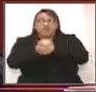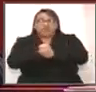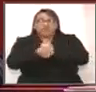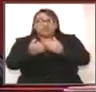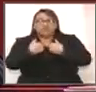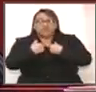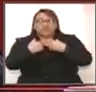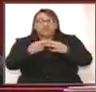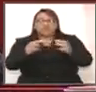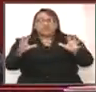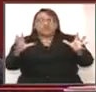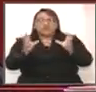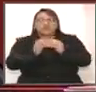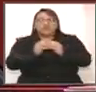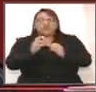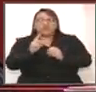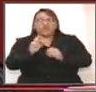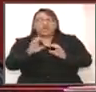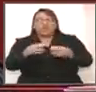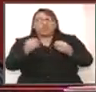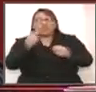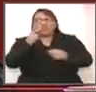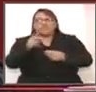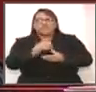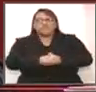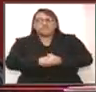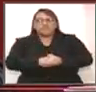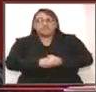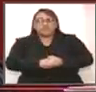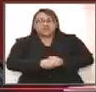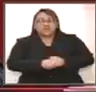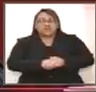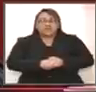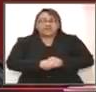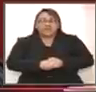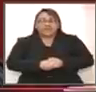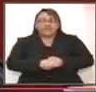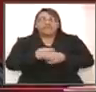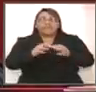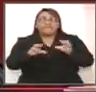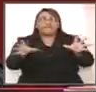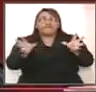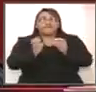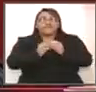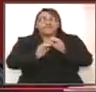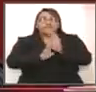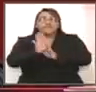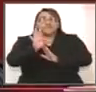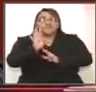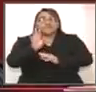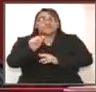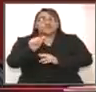Penitenciario tiene una población total, como puede verse en la lámina expuesta, una población total superior